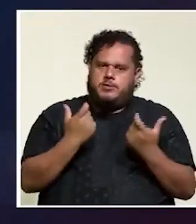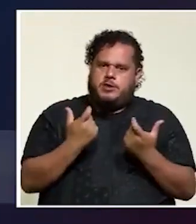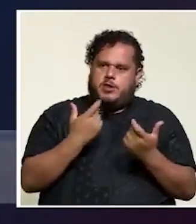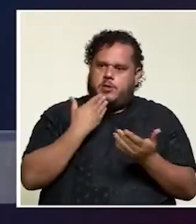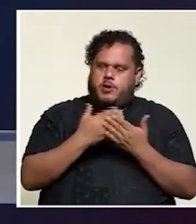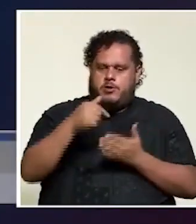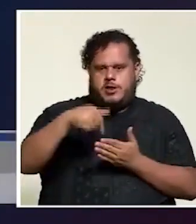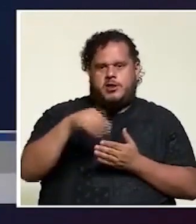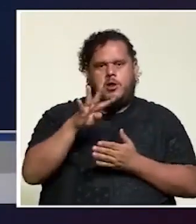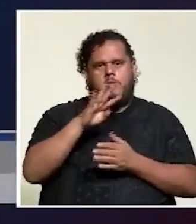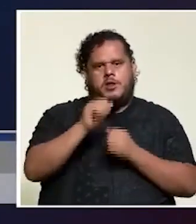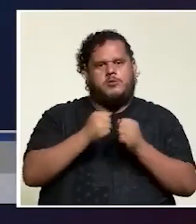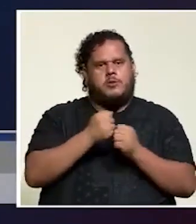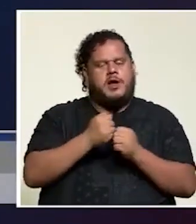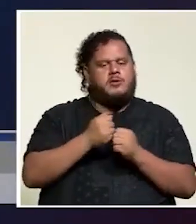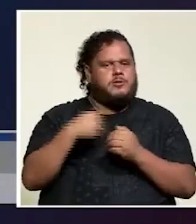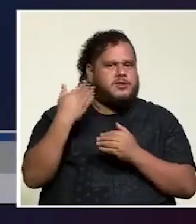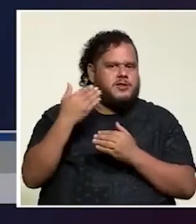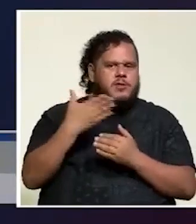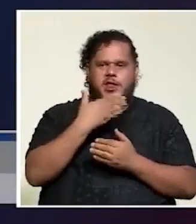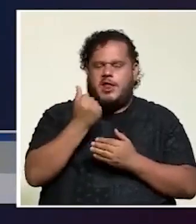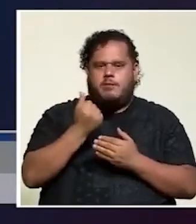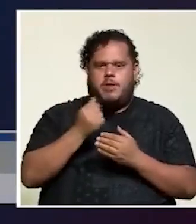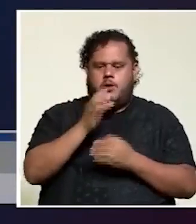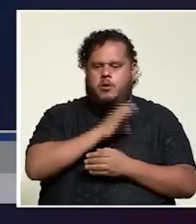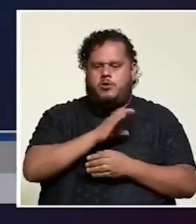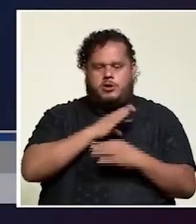aquí estoy 4 años después en mejor condición física.